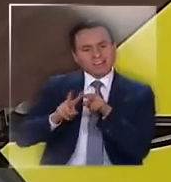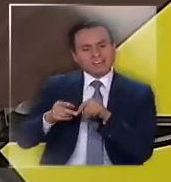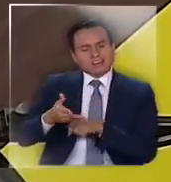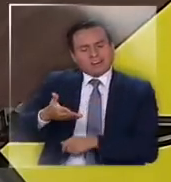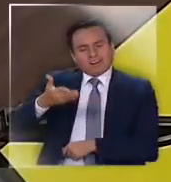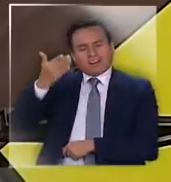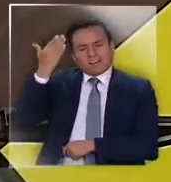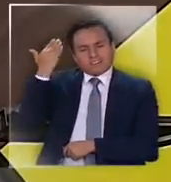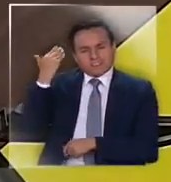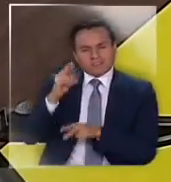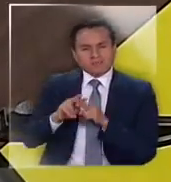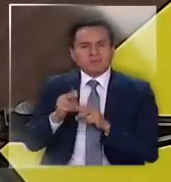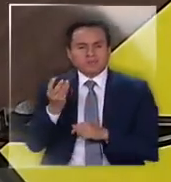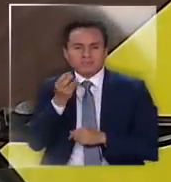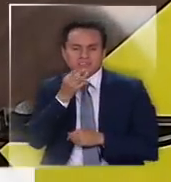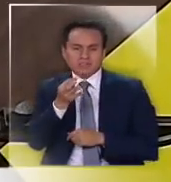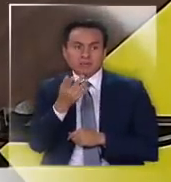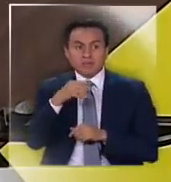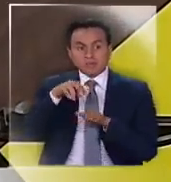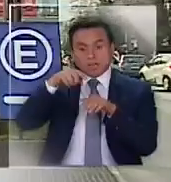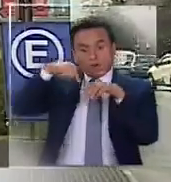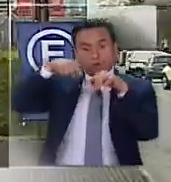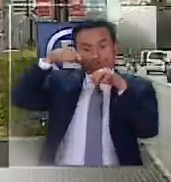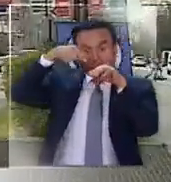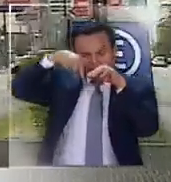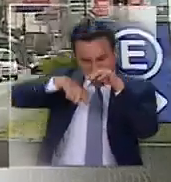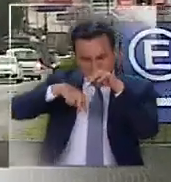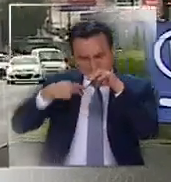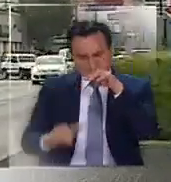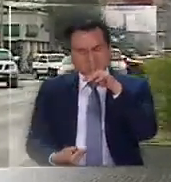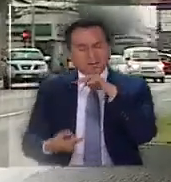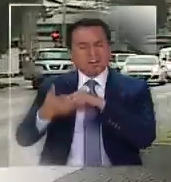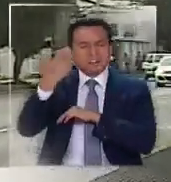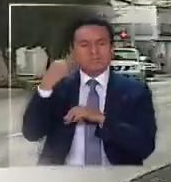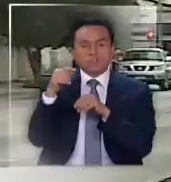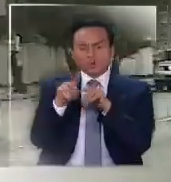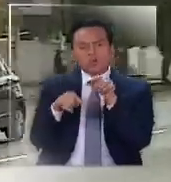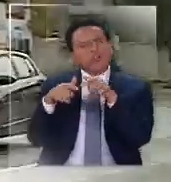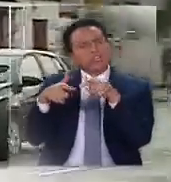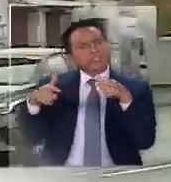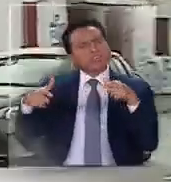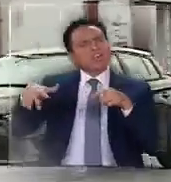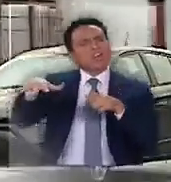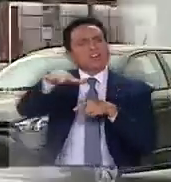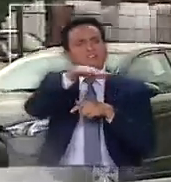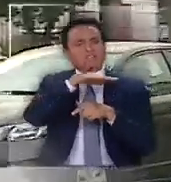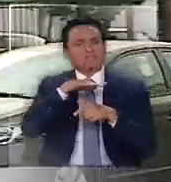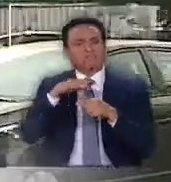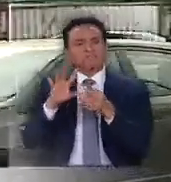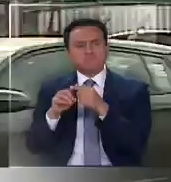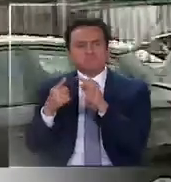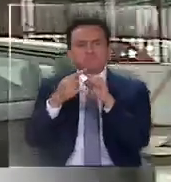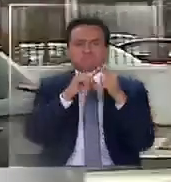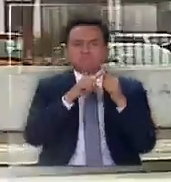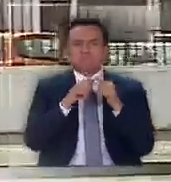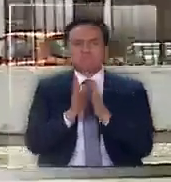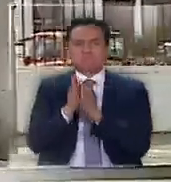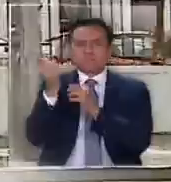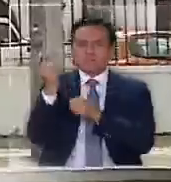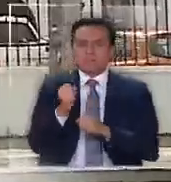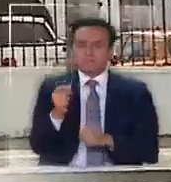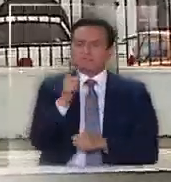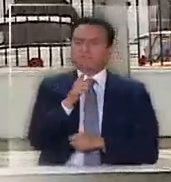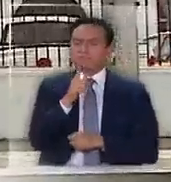ahí. Incluso me caí en un hoyo del metro. Y eso ha ido creciendo. La conectividad de San Miguel es